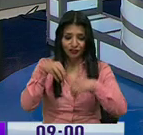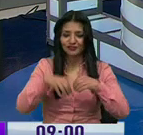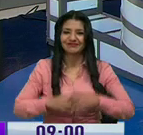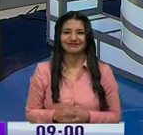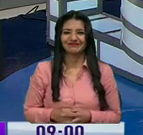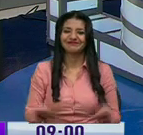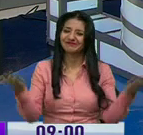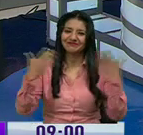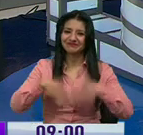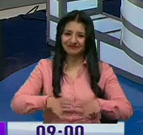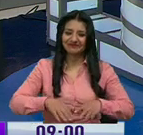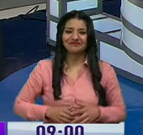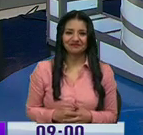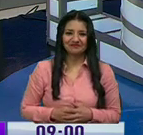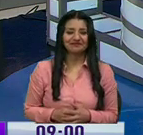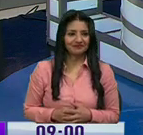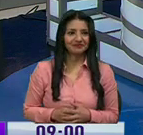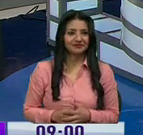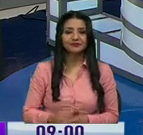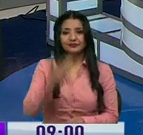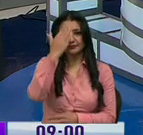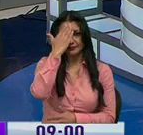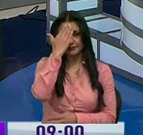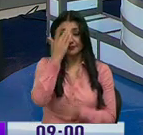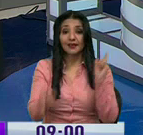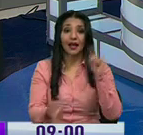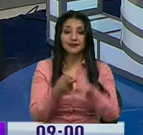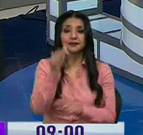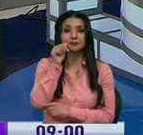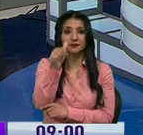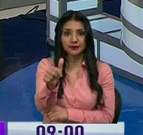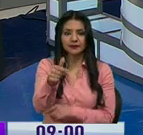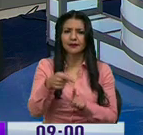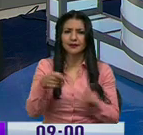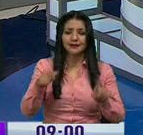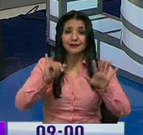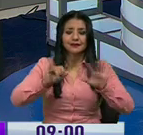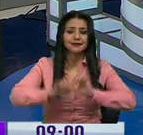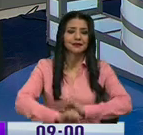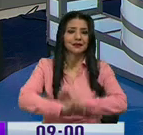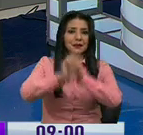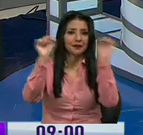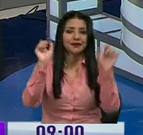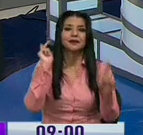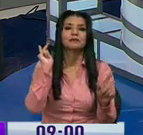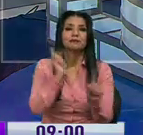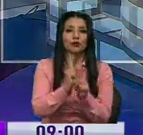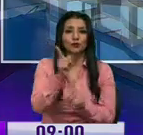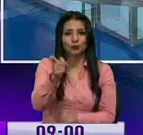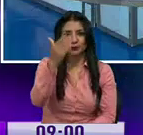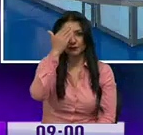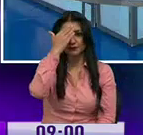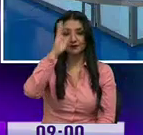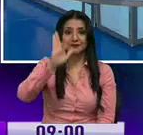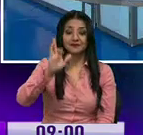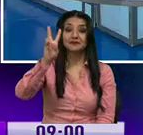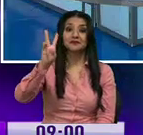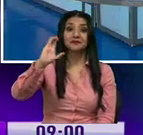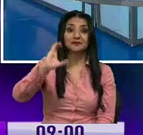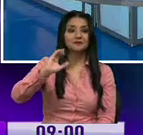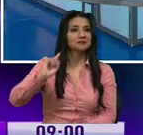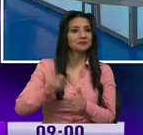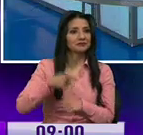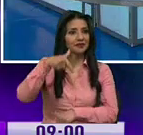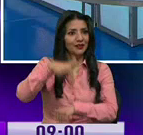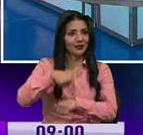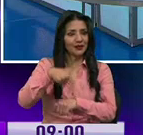nos vamos. Y nos vamos, ya sabe, retornamos el día de mañana, sí, desde claro, muy temprano, a las 6:00 a.m, ya saben, TVC a primera hora,